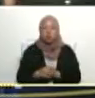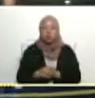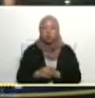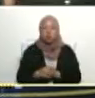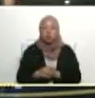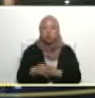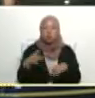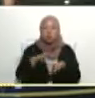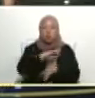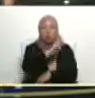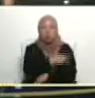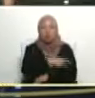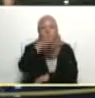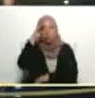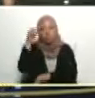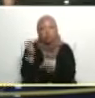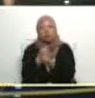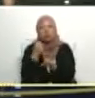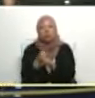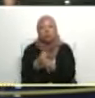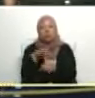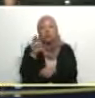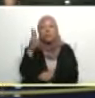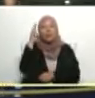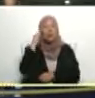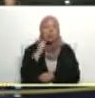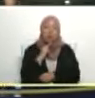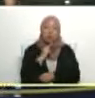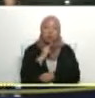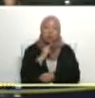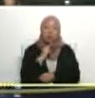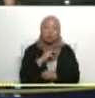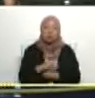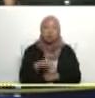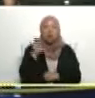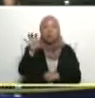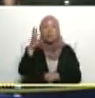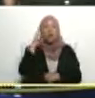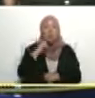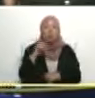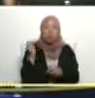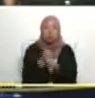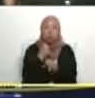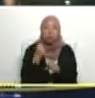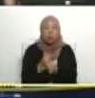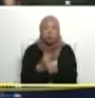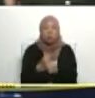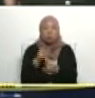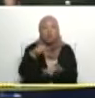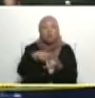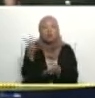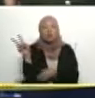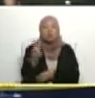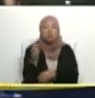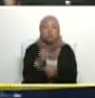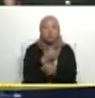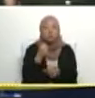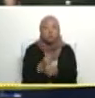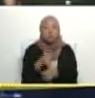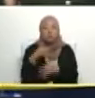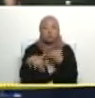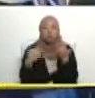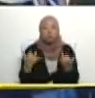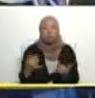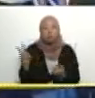Qué gran Fuerza Armada tiene la patria de Bolívar, la patria de Miranda, la patria de Sucre,